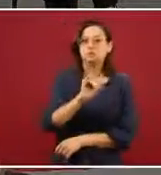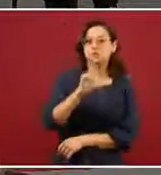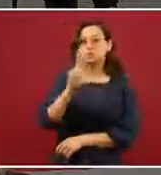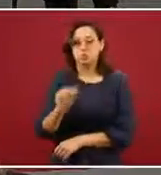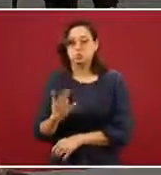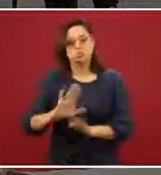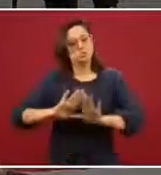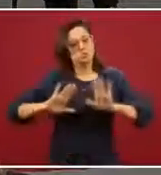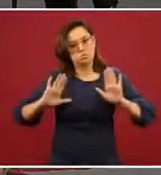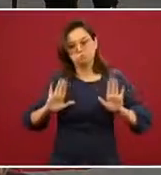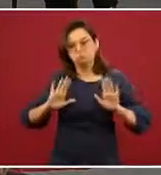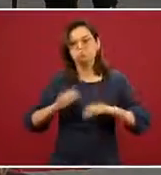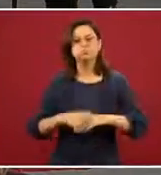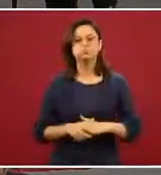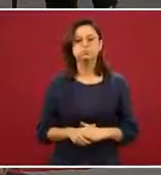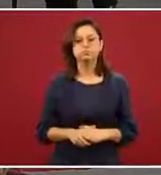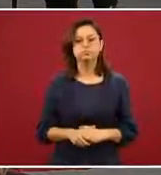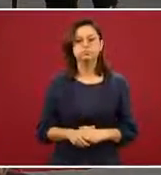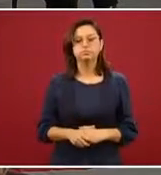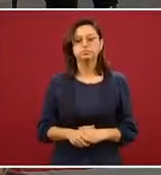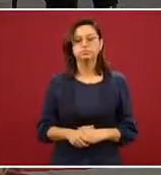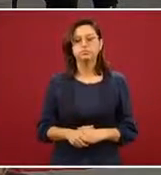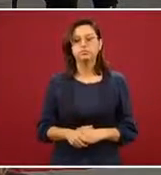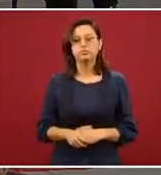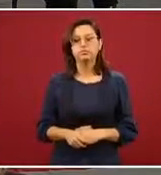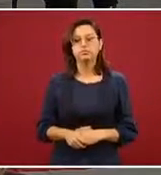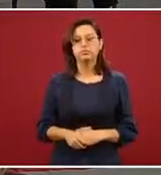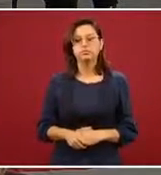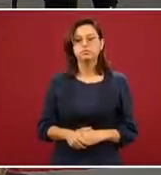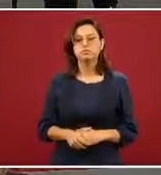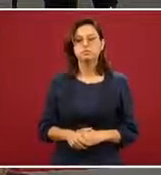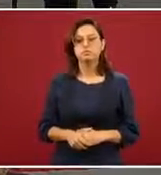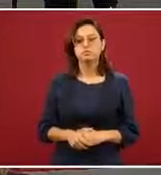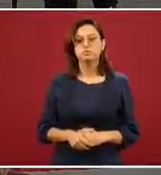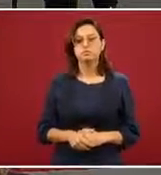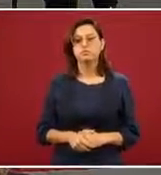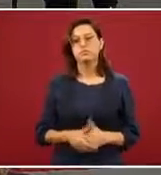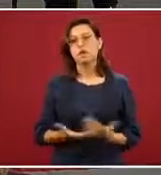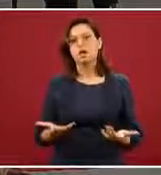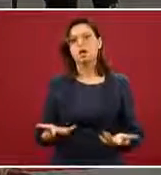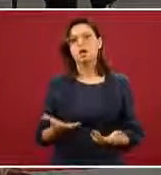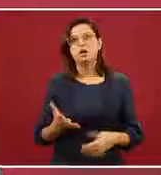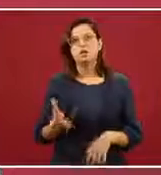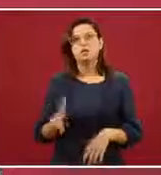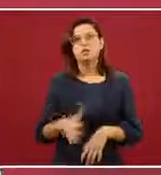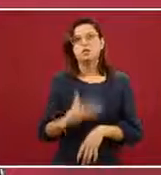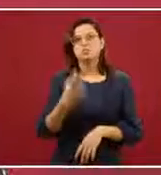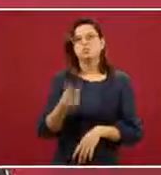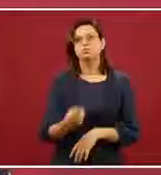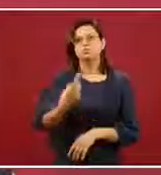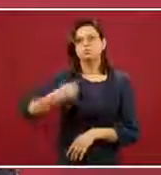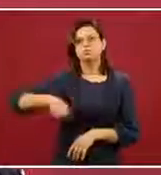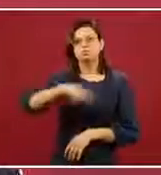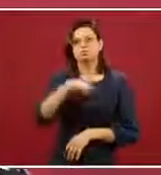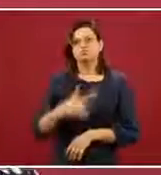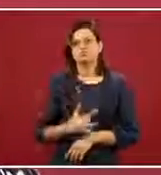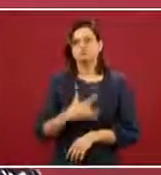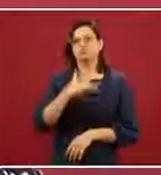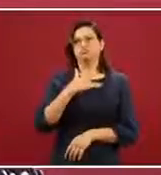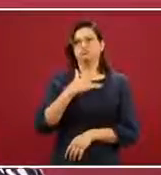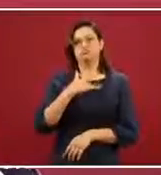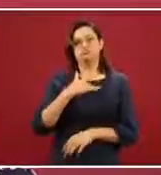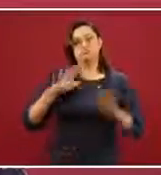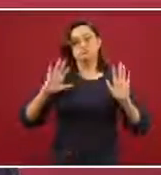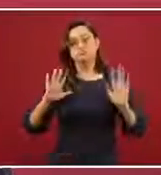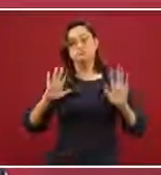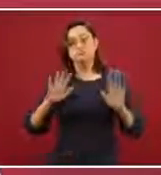va a tomar. Entonces, por eso es que no podemos saberlo. Yo creo que también es una